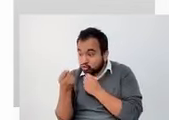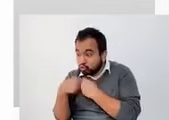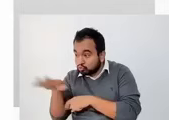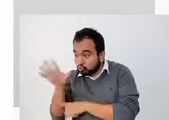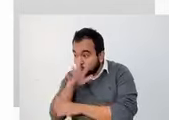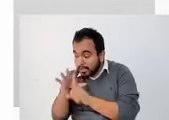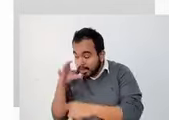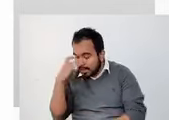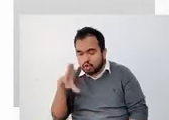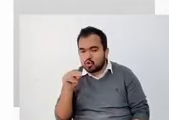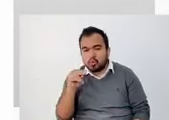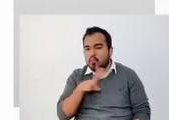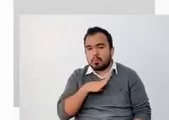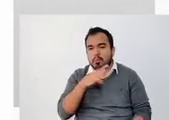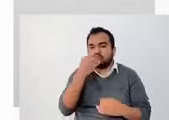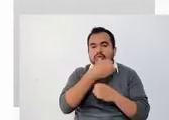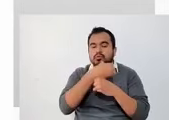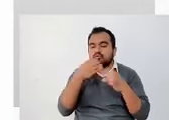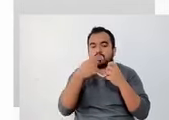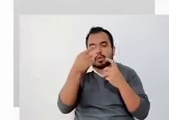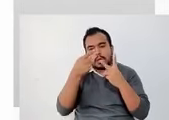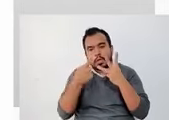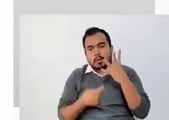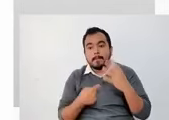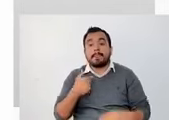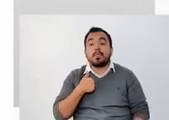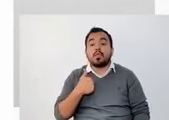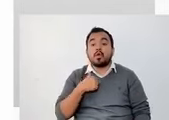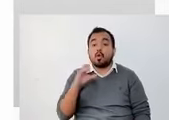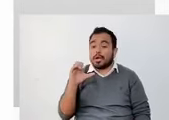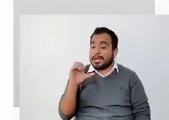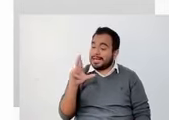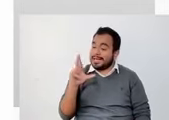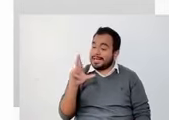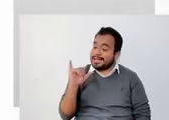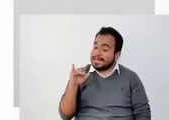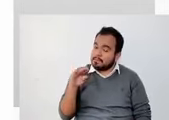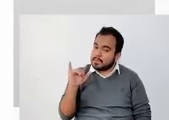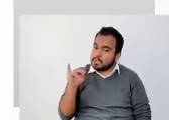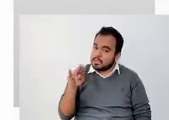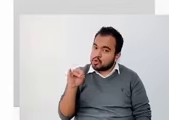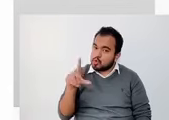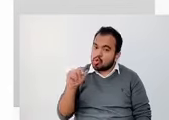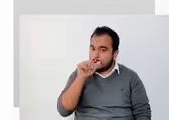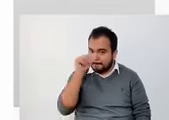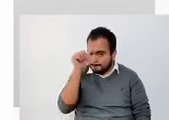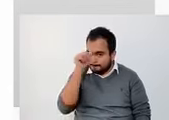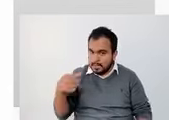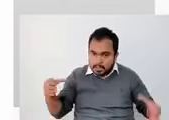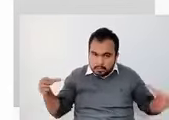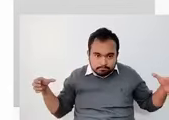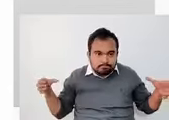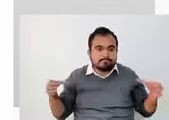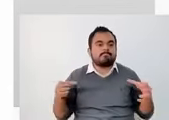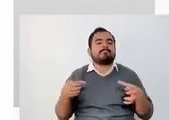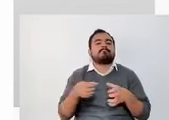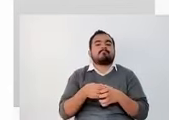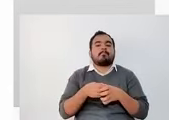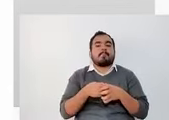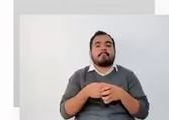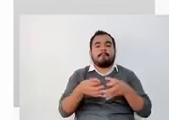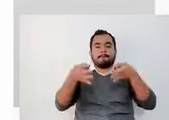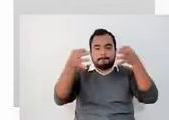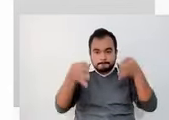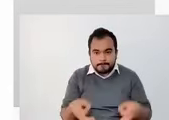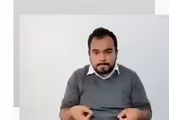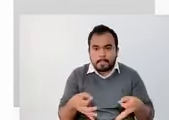hecho, como veremos después, mi concepción de la criminología es como una disciplina de encuentro. Una rendezvous subject, esto no es una expresión mía, es una expresión de Paul